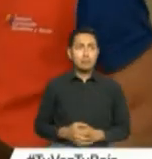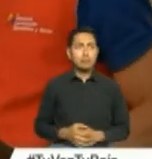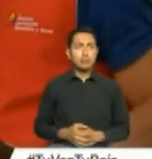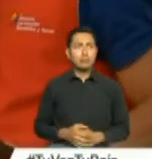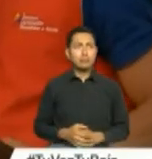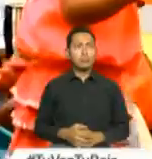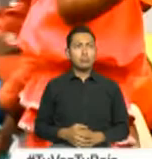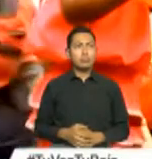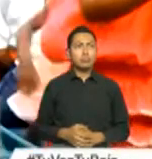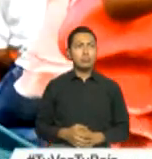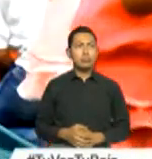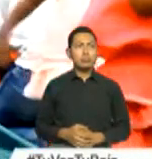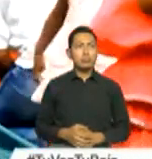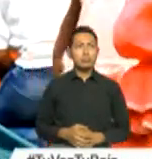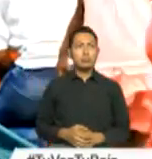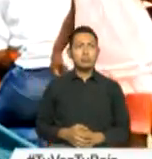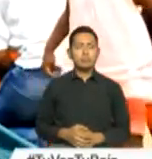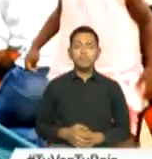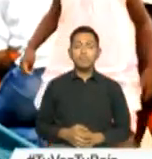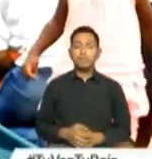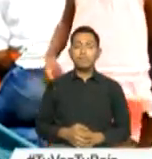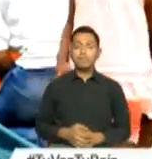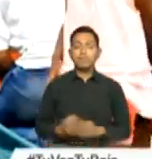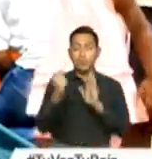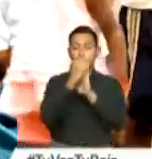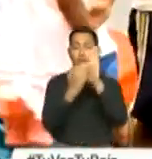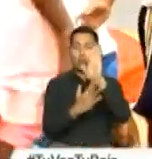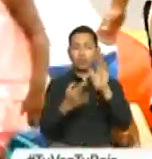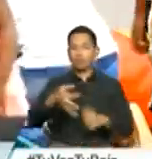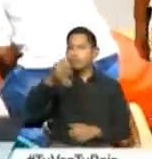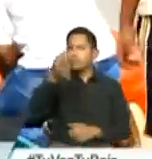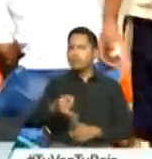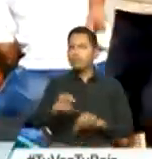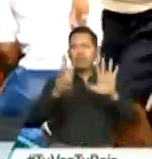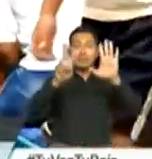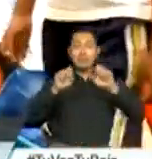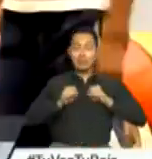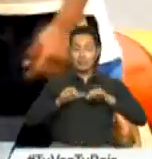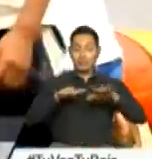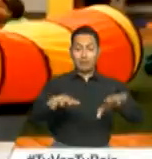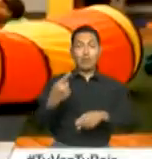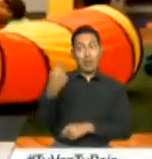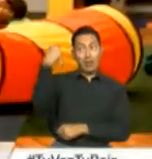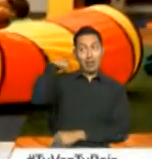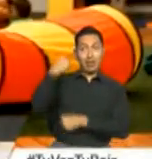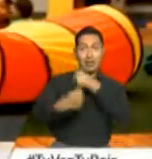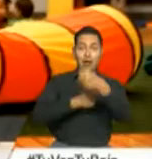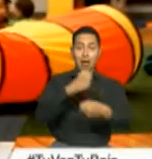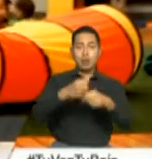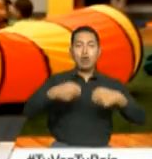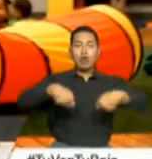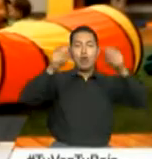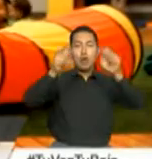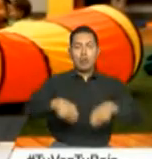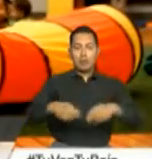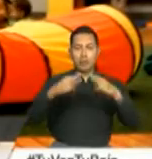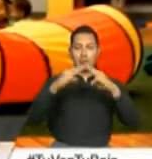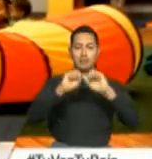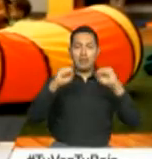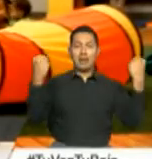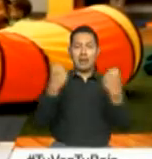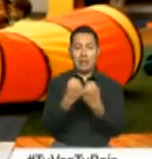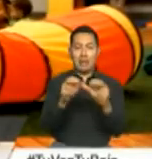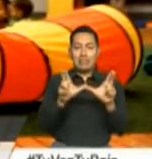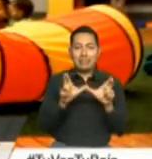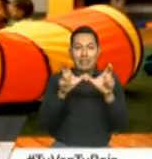servicio. Para cumplir con este propósito, el 7 de septiembre del año pasado se firmó un convenio entre el MIES, la CETEC y la CENESID